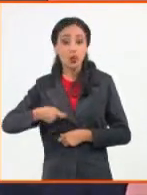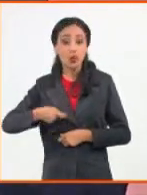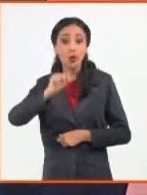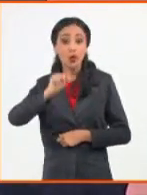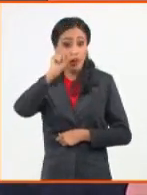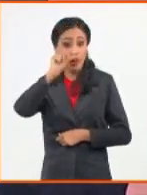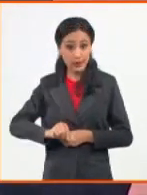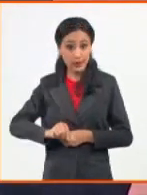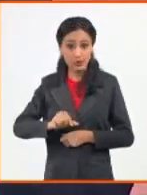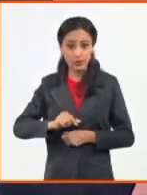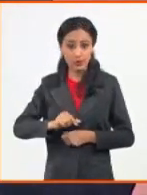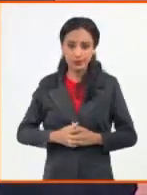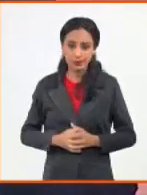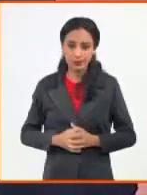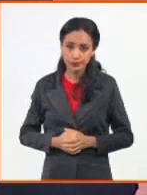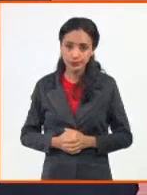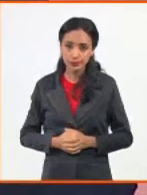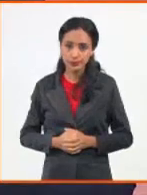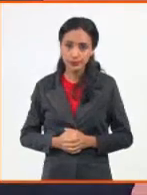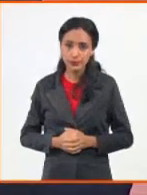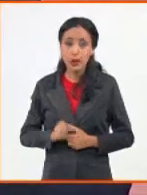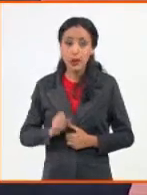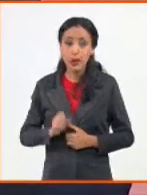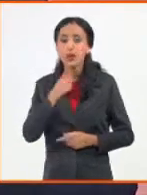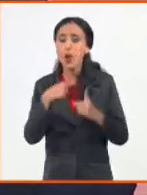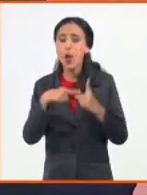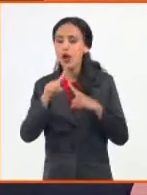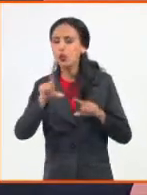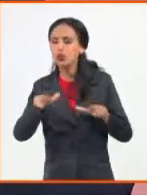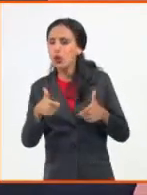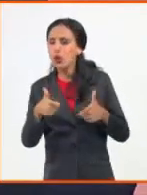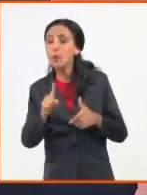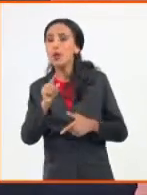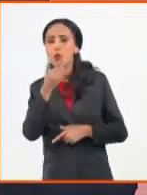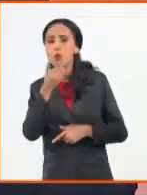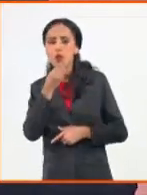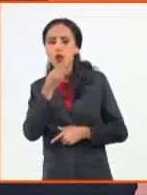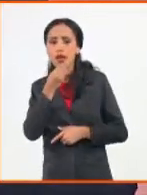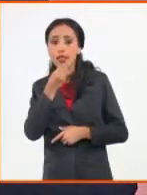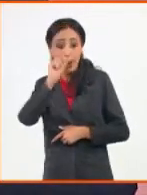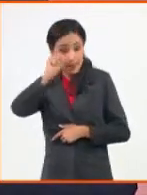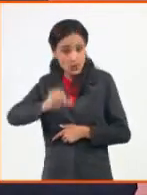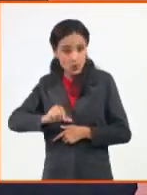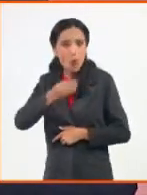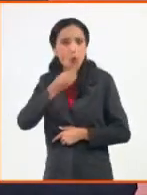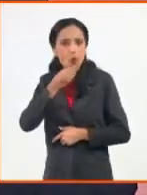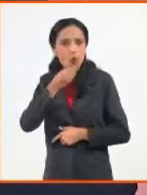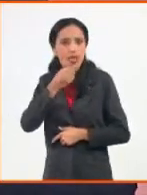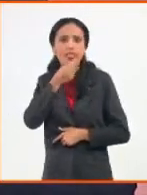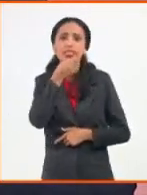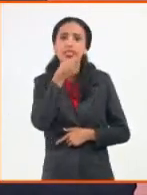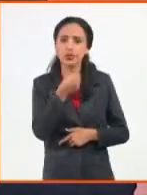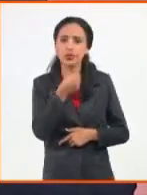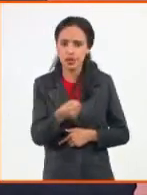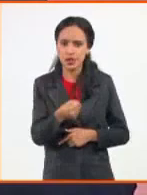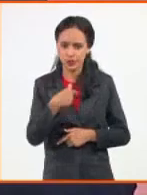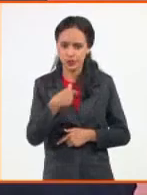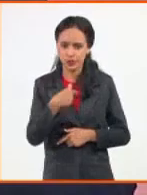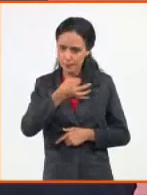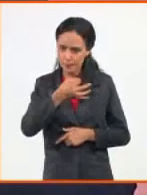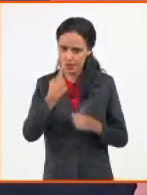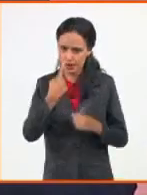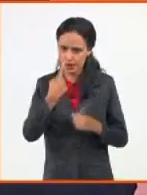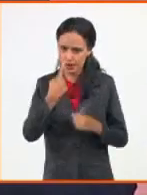cuando no se cumplan debidamente por ejemplo voy a mencionar en un par de casos el ministerio de